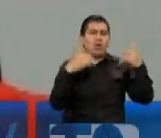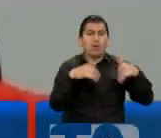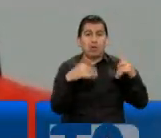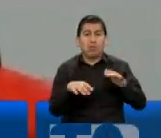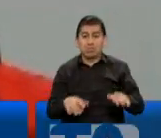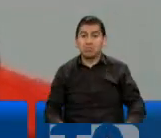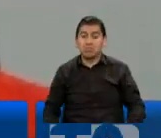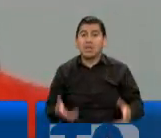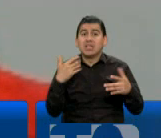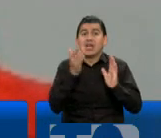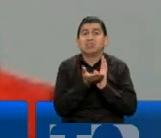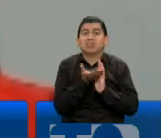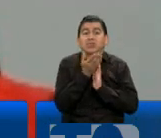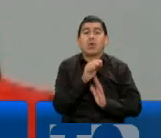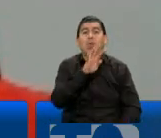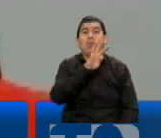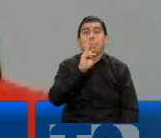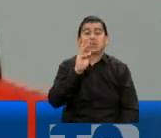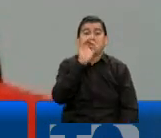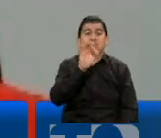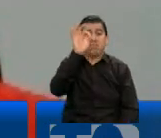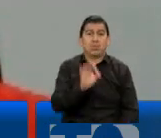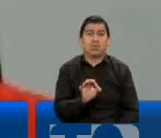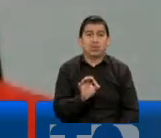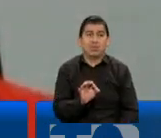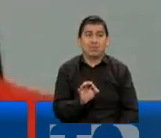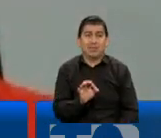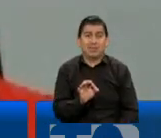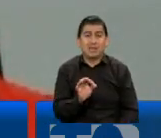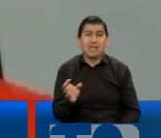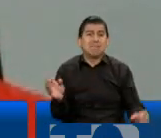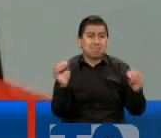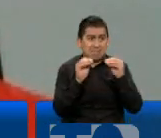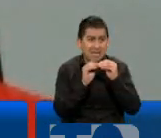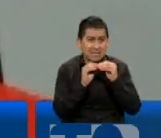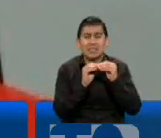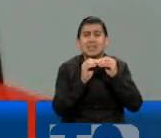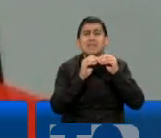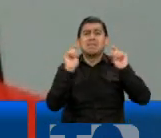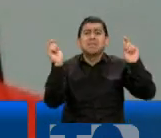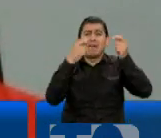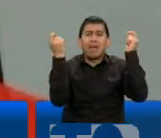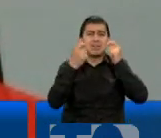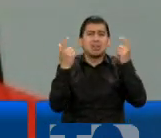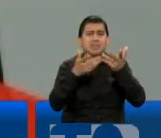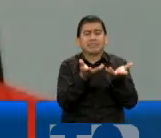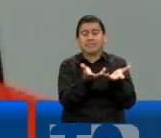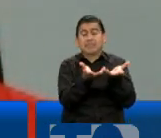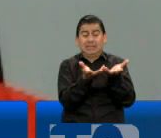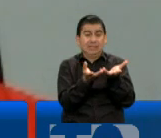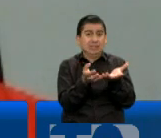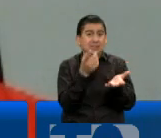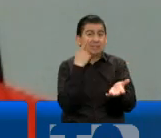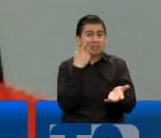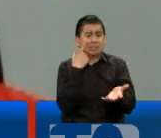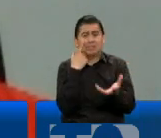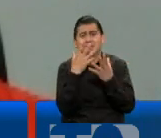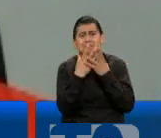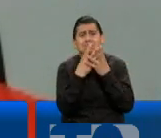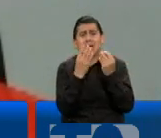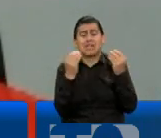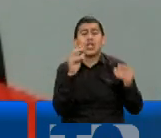del 46%. En escándalos se mantiene. Fiestas clandestinas, lastimosamente, hay un incremento